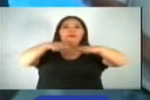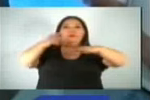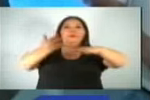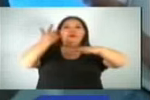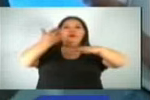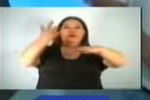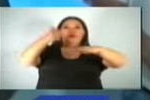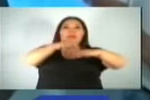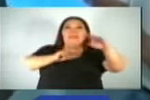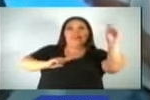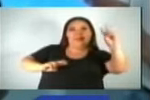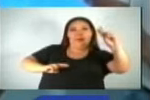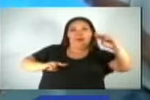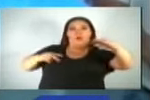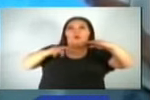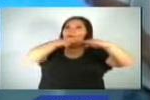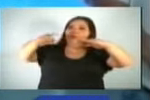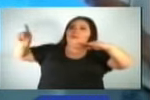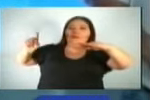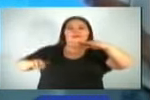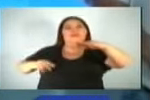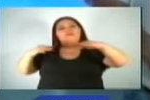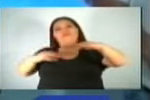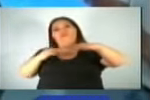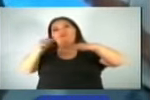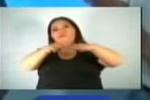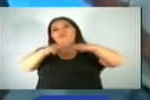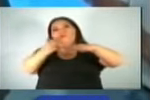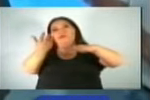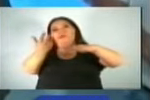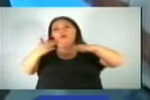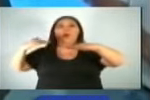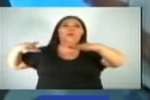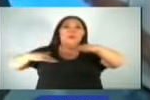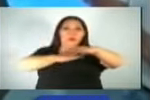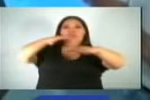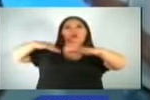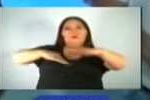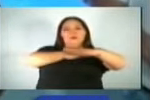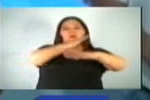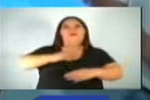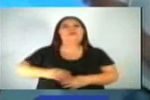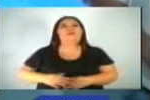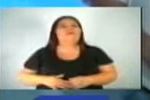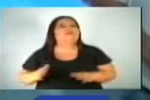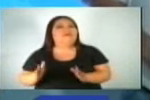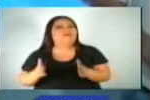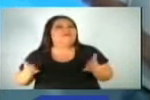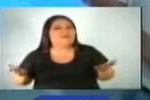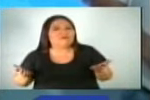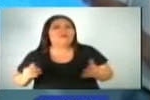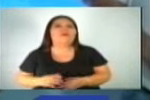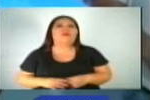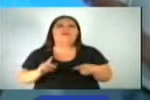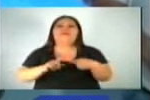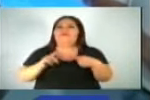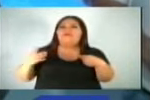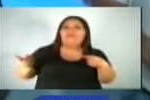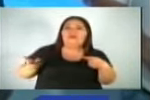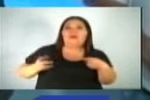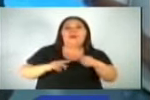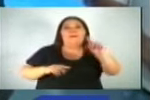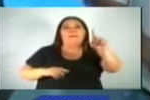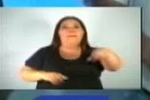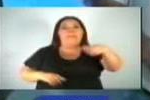de San Salvador hacia el occidente de nuestro país. Pero pues, ¿cuáles son las actividades? Primero pues hemos hecho una